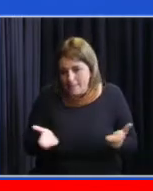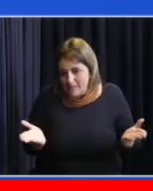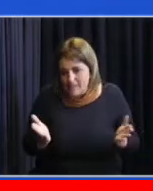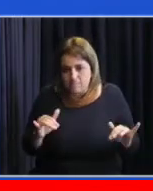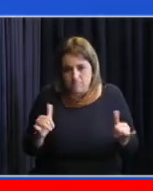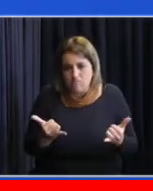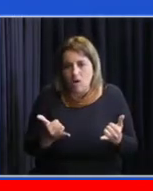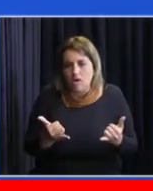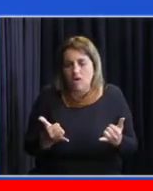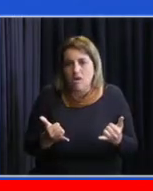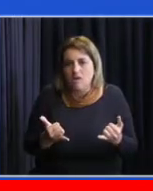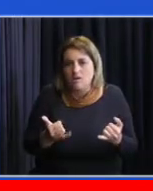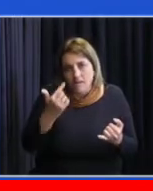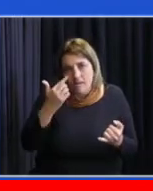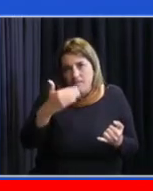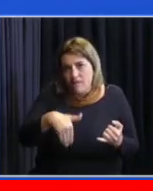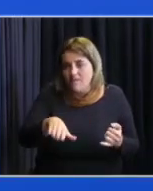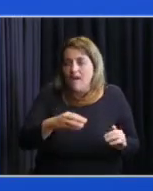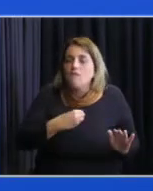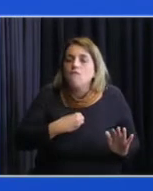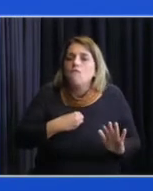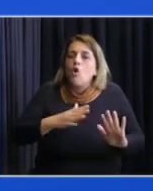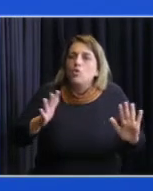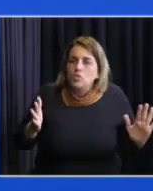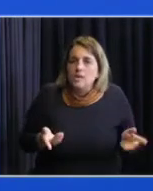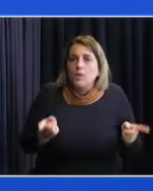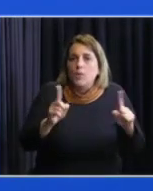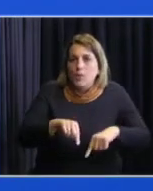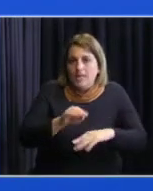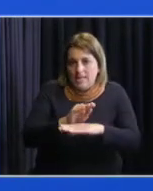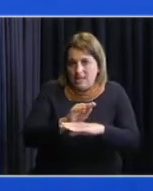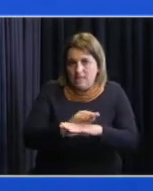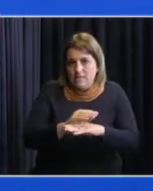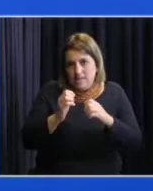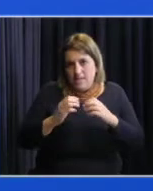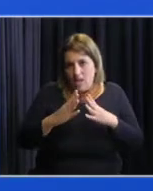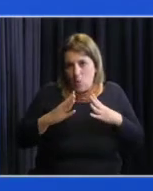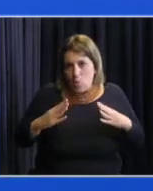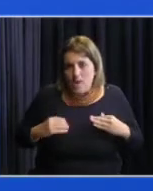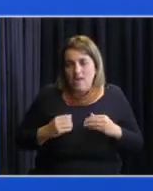elementos de protección contra este coronavirus.